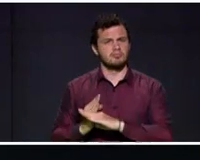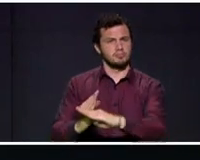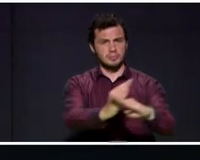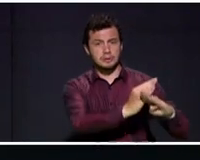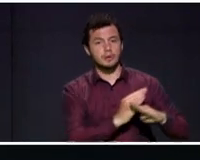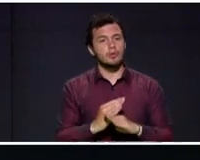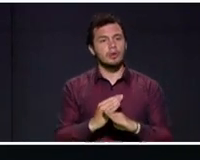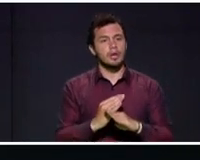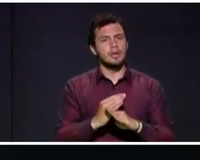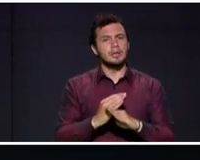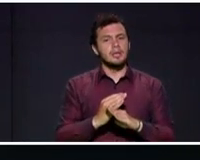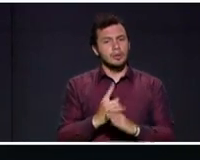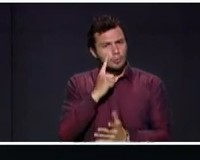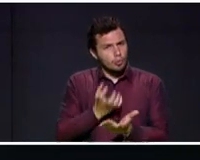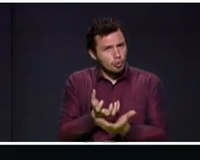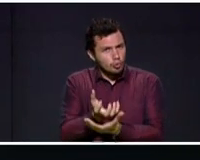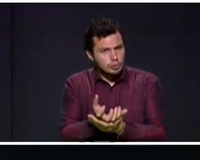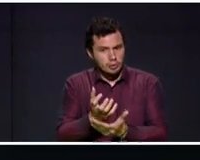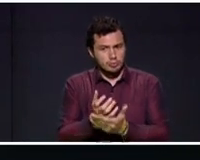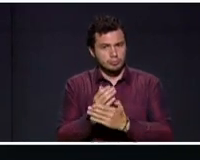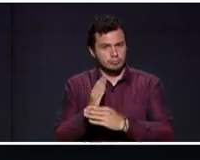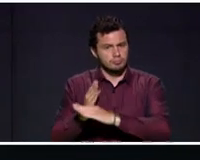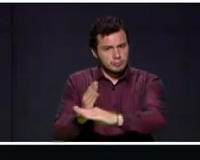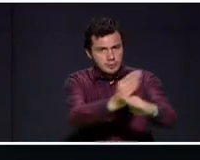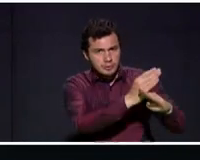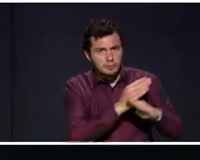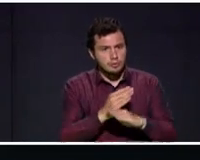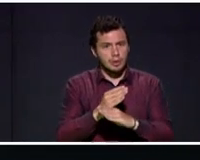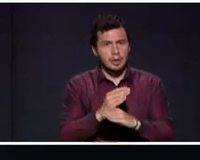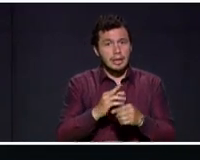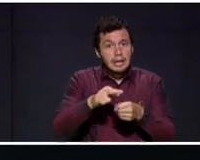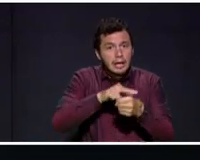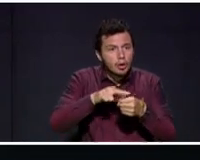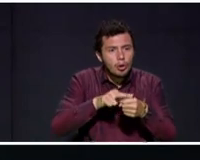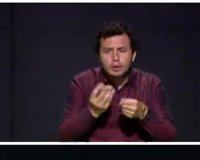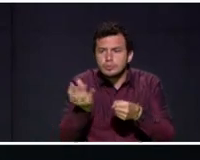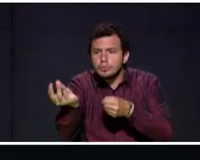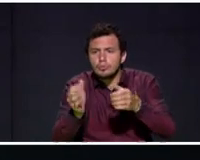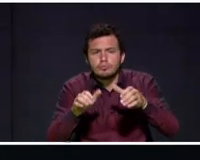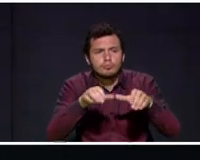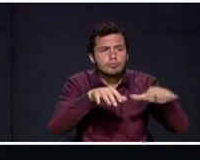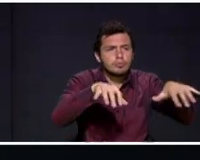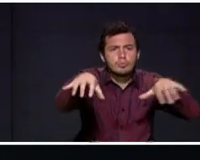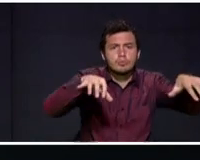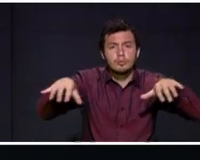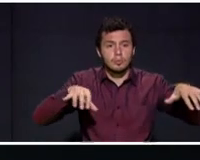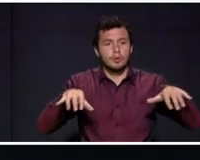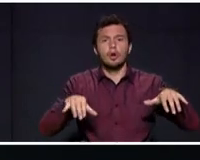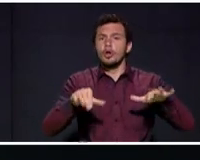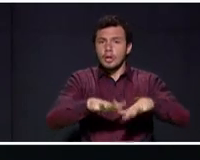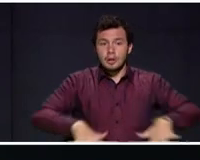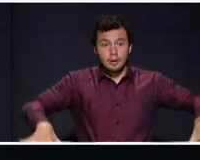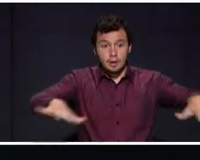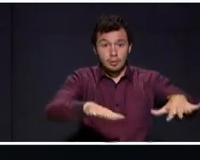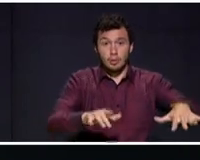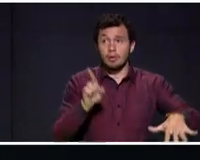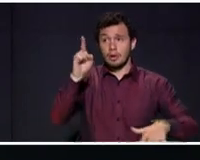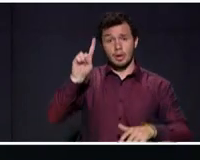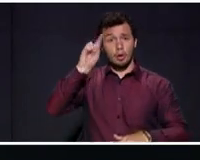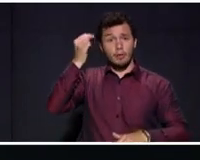consejos de seguridad sus regionales cada ocho días en el territorio no en el piso 2 de la gobernación